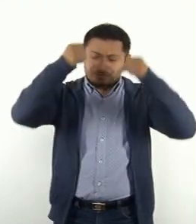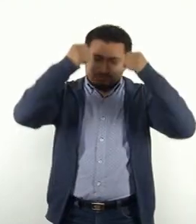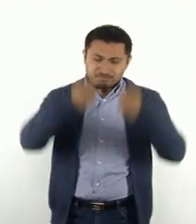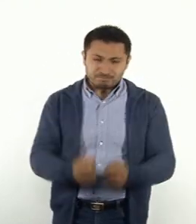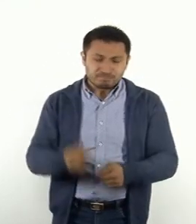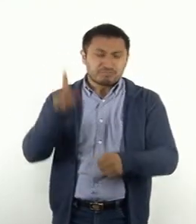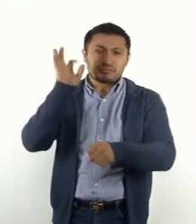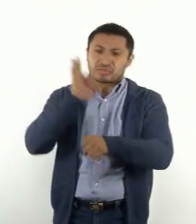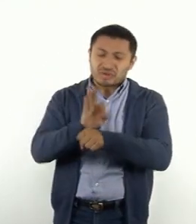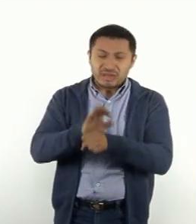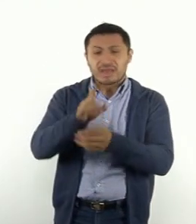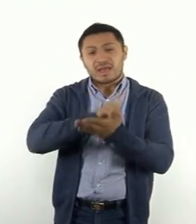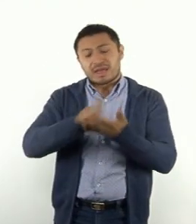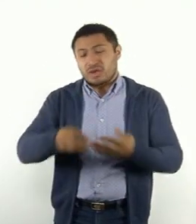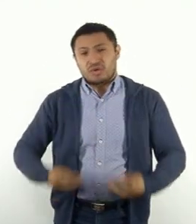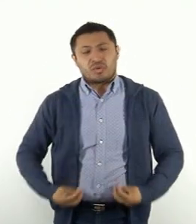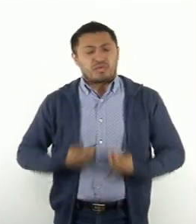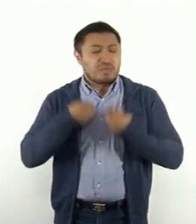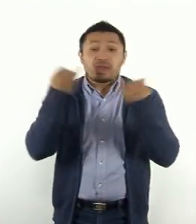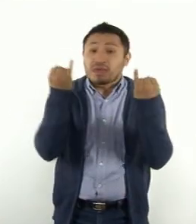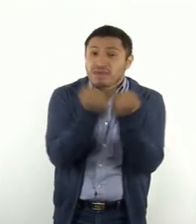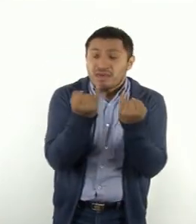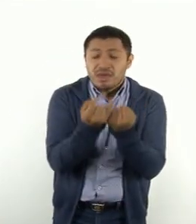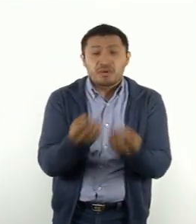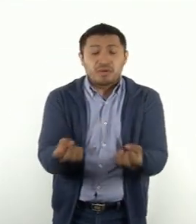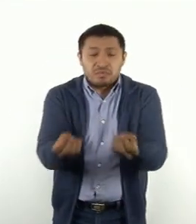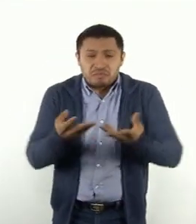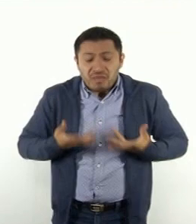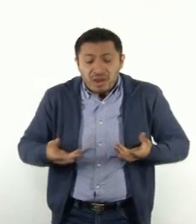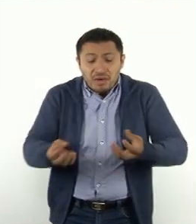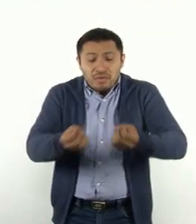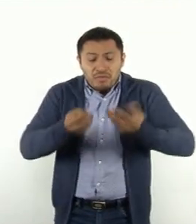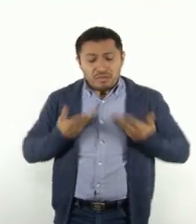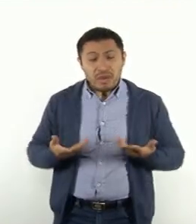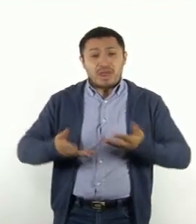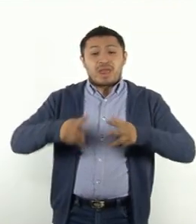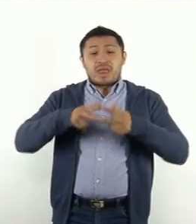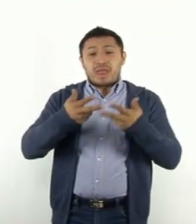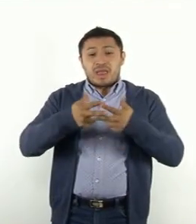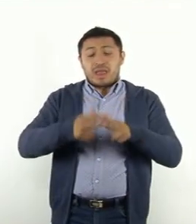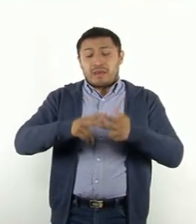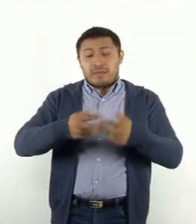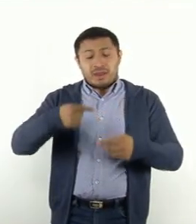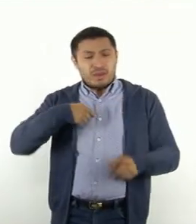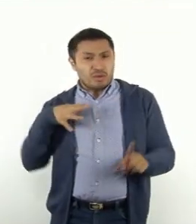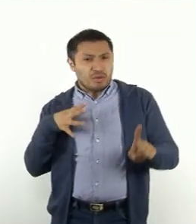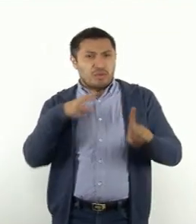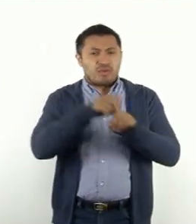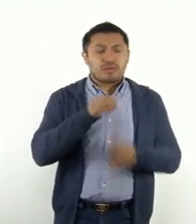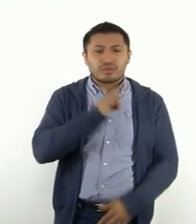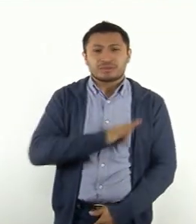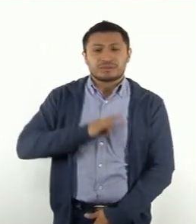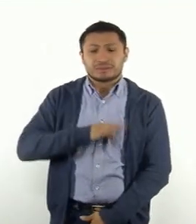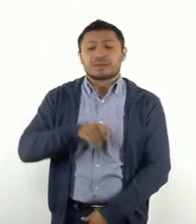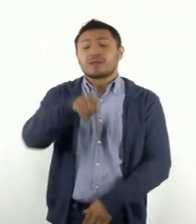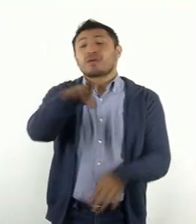derecho a la vida, pero también que me provea los medios para la felicidad. ¿A ustedes